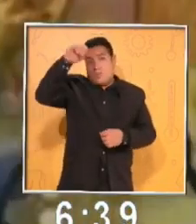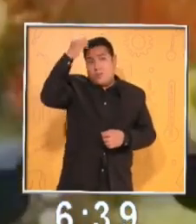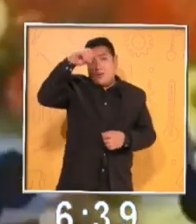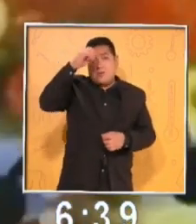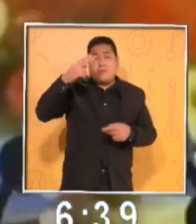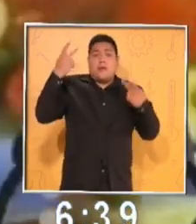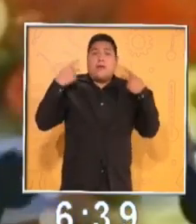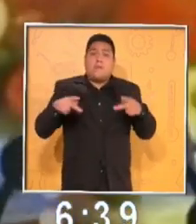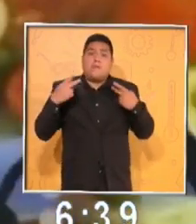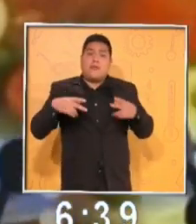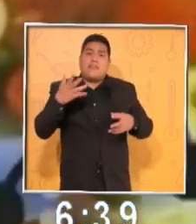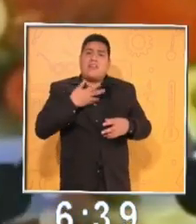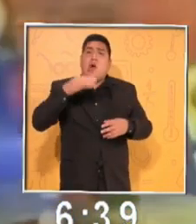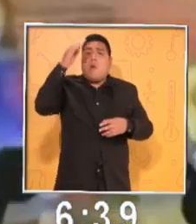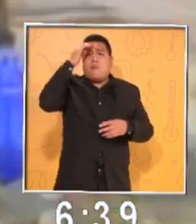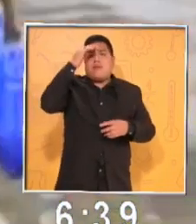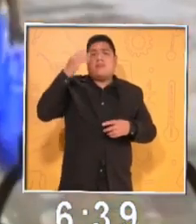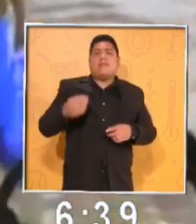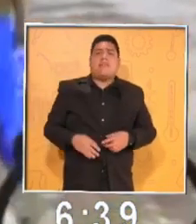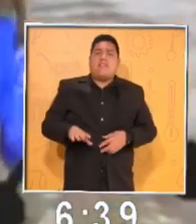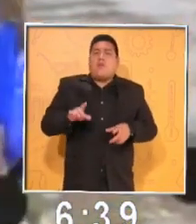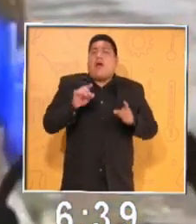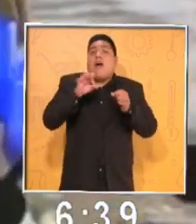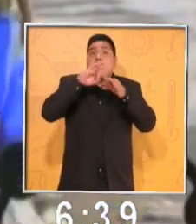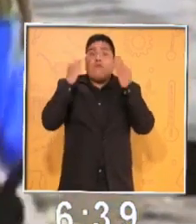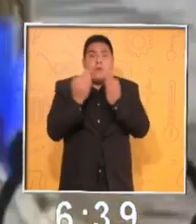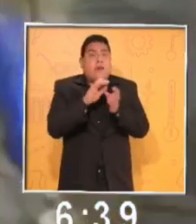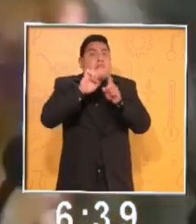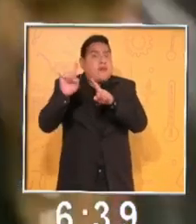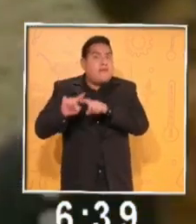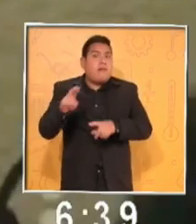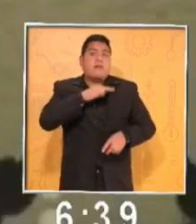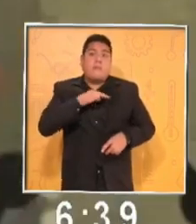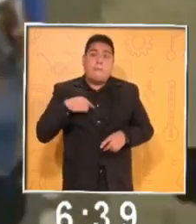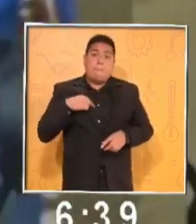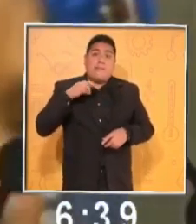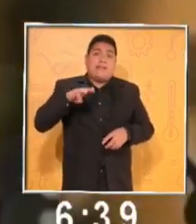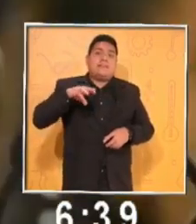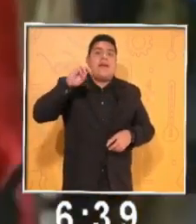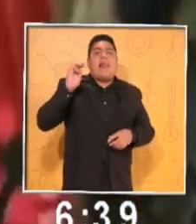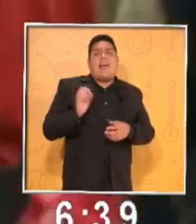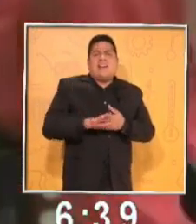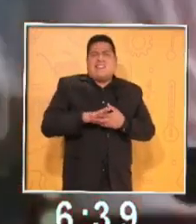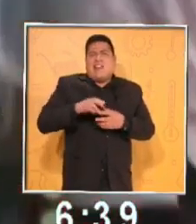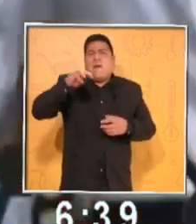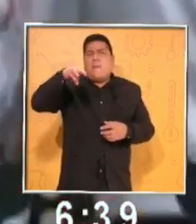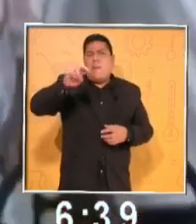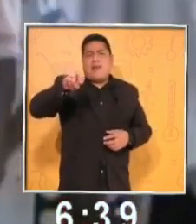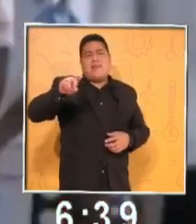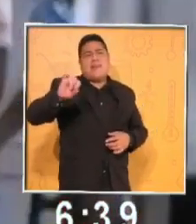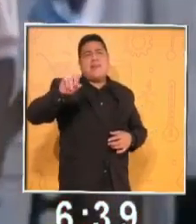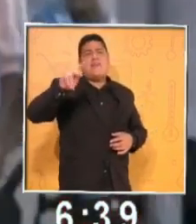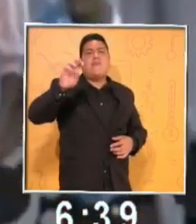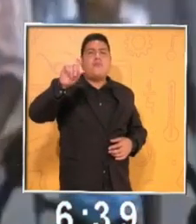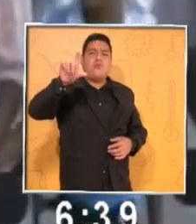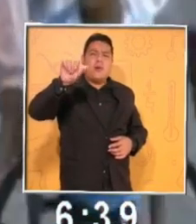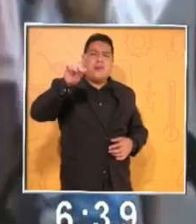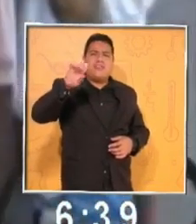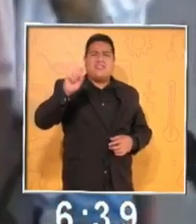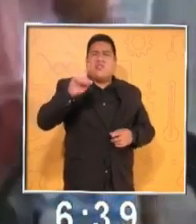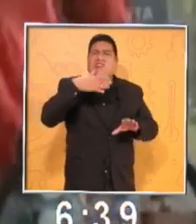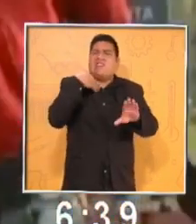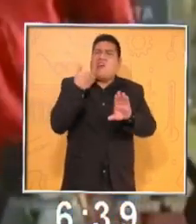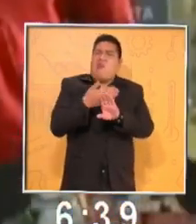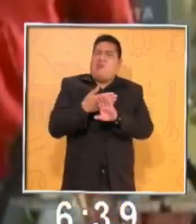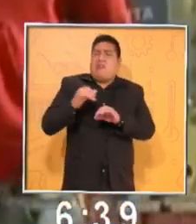una persona actúe o piense de una manera determinada, mientras que la manipulación se emplea para sacar provecho de las personas en contra de sus